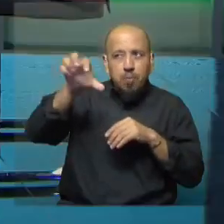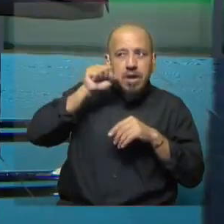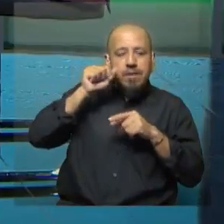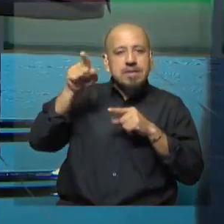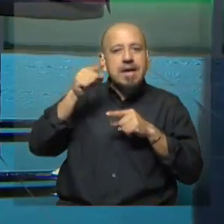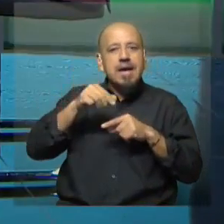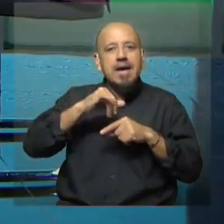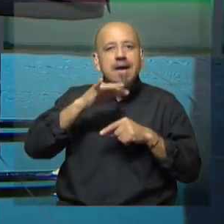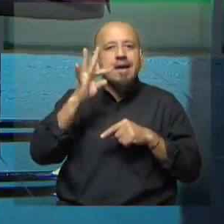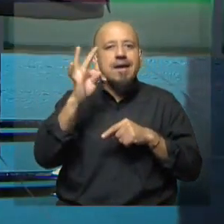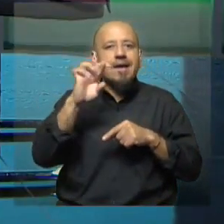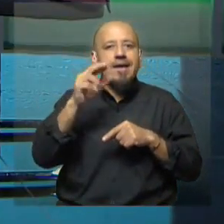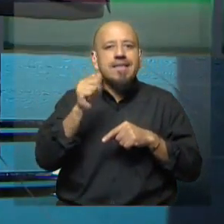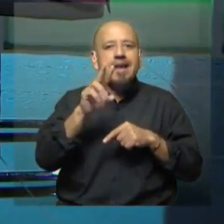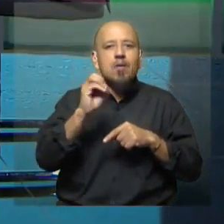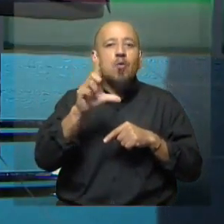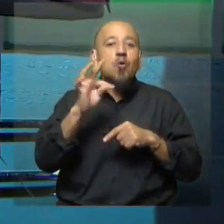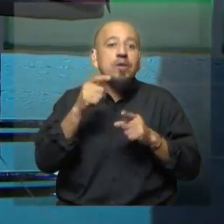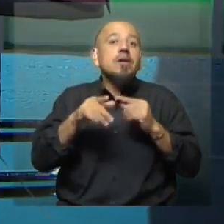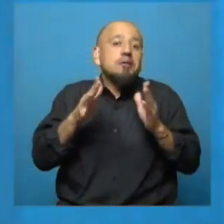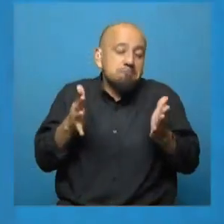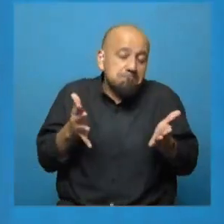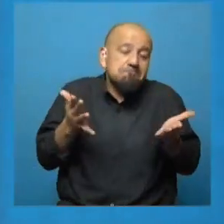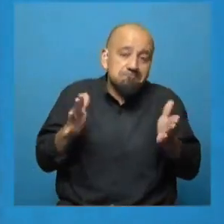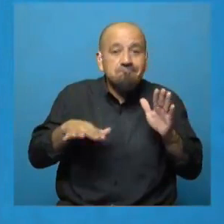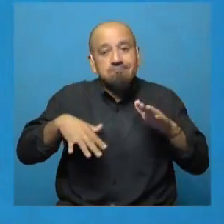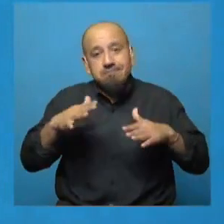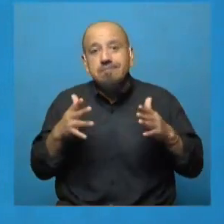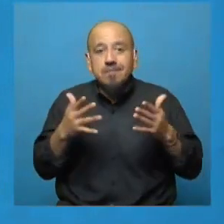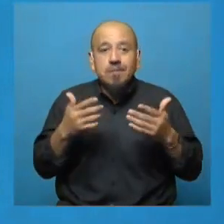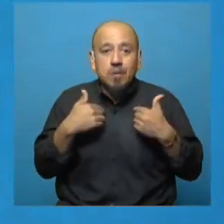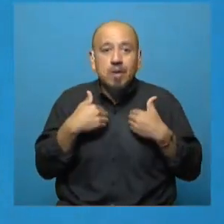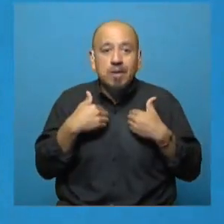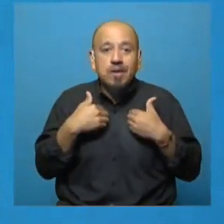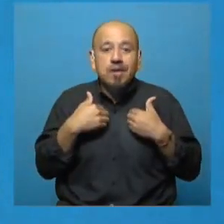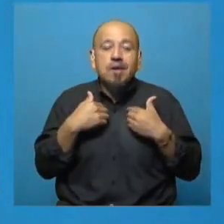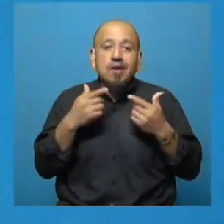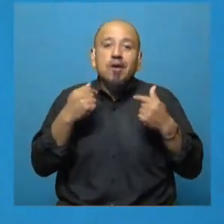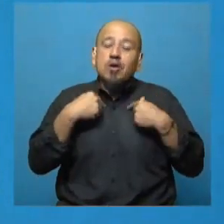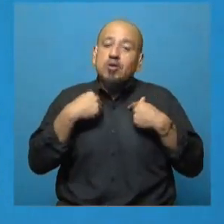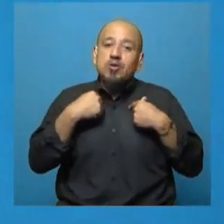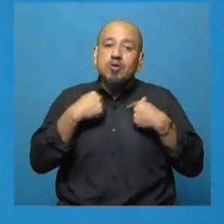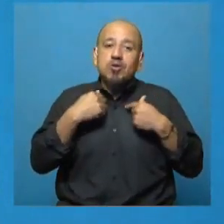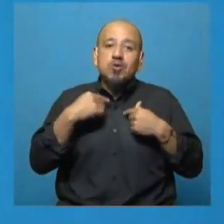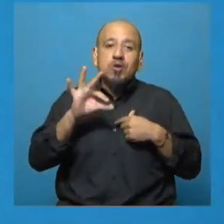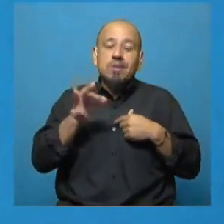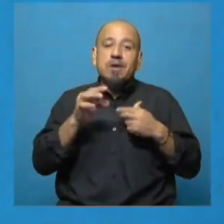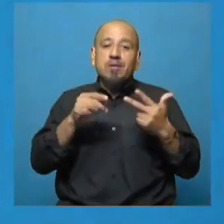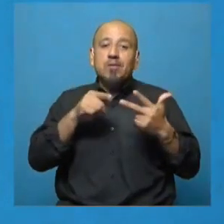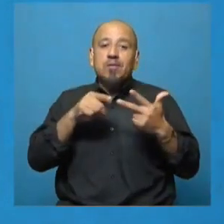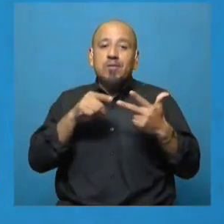John Travolta bueno por lo menos me animaba o sea este tengamos en cuenta yo soy el hermano menor